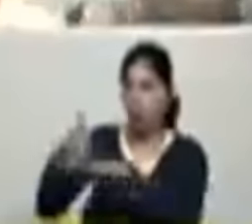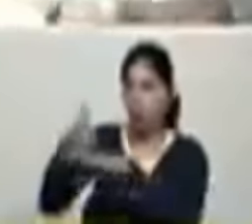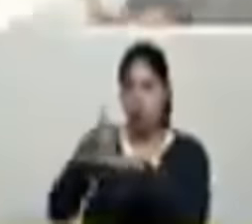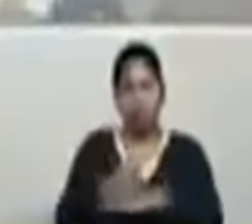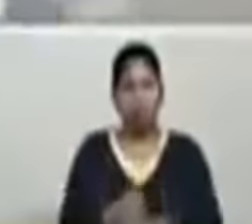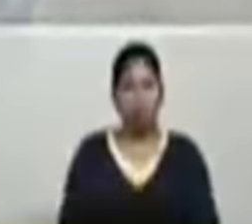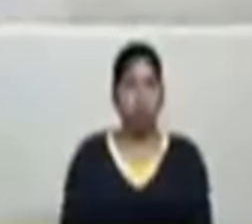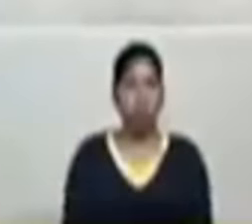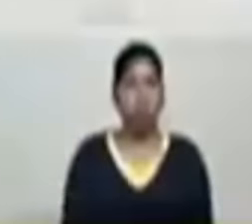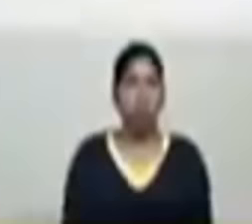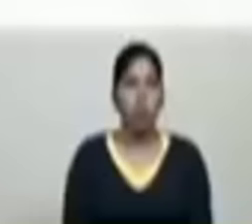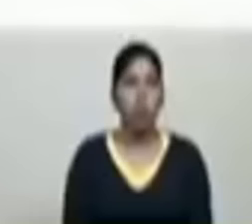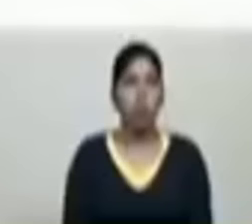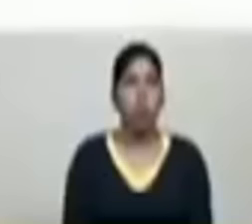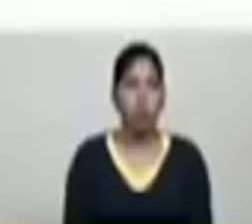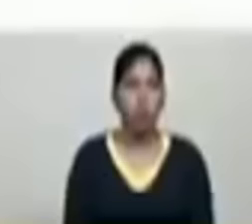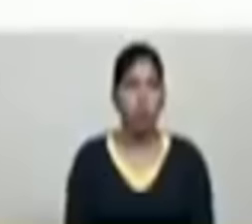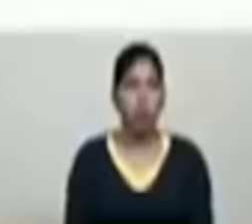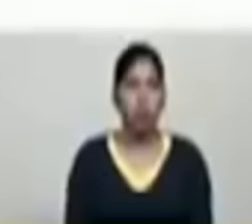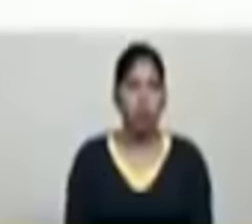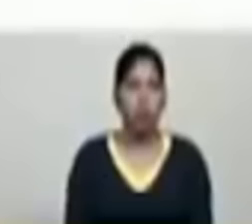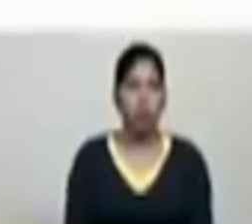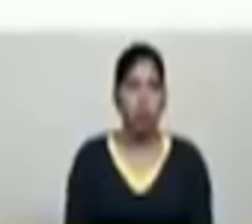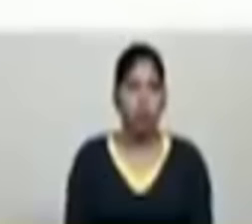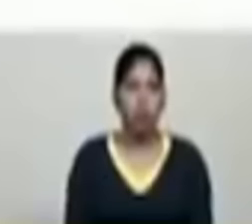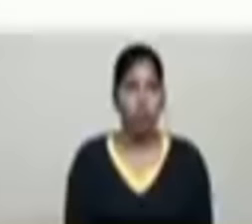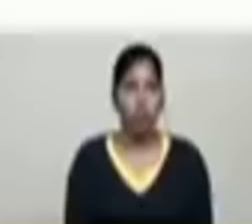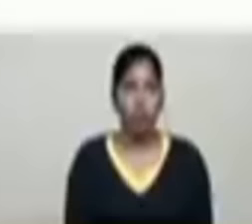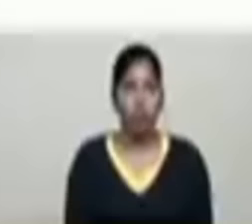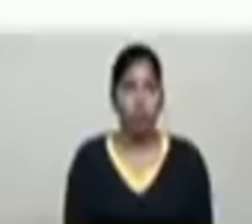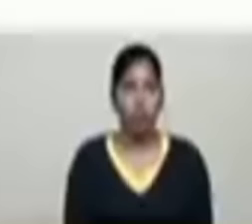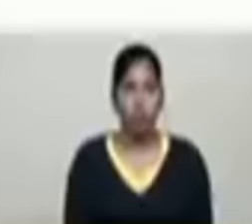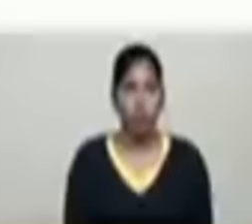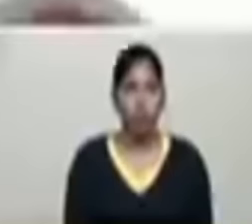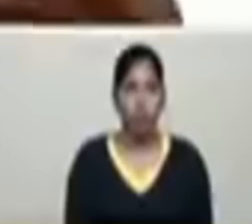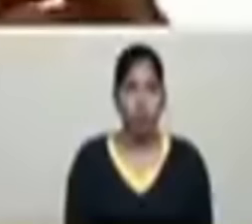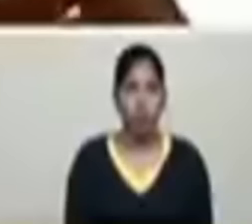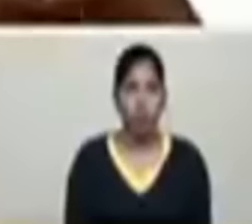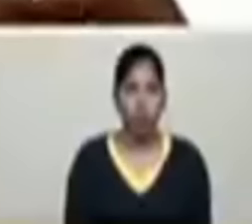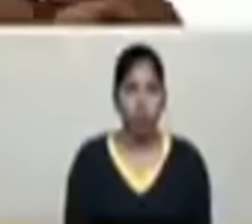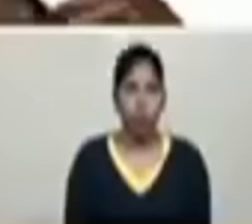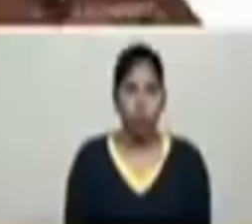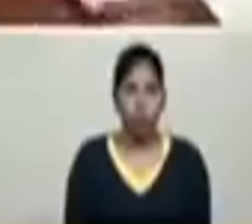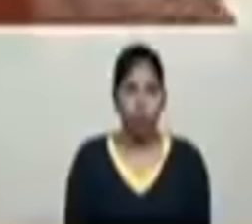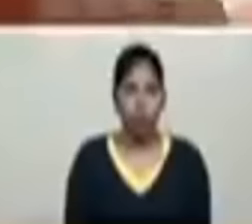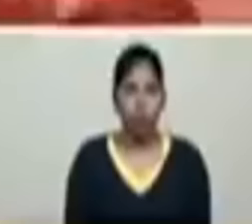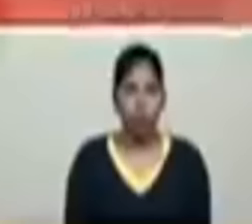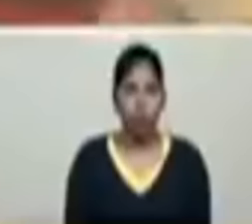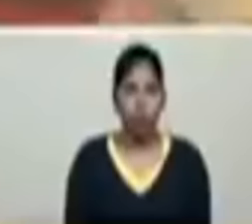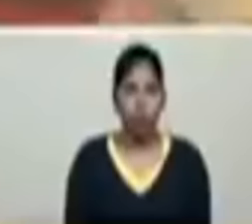El 20% perdió toda la esperanza, solo 15% por razones políticas. La muestra fue de 1.200 electores entrevistados con un error muestral